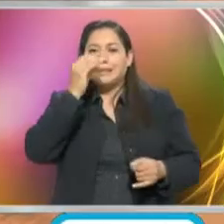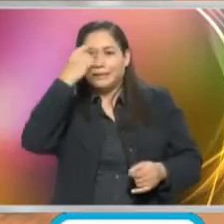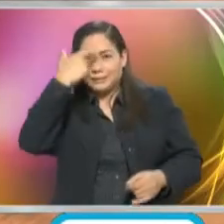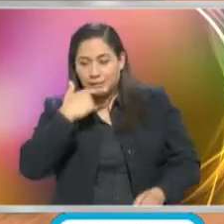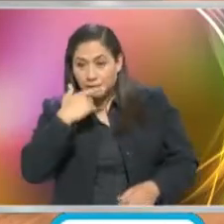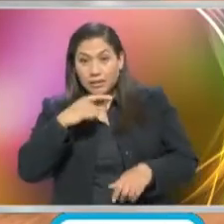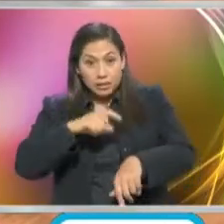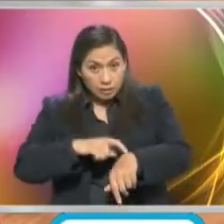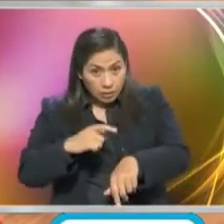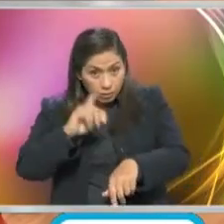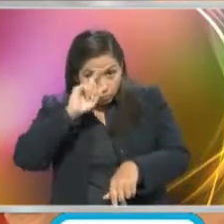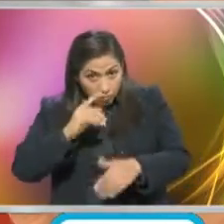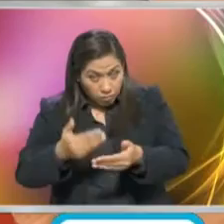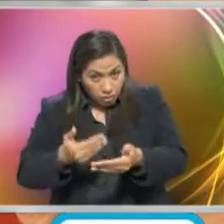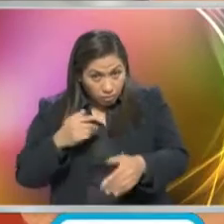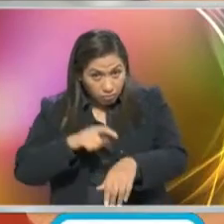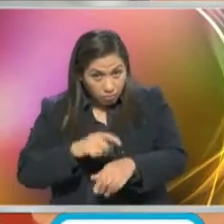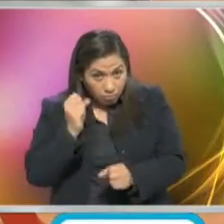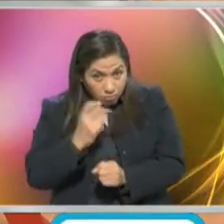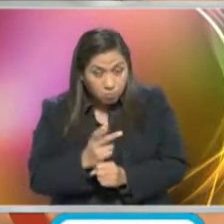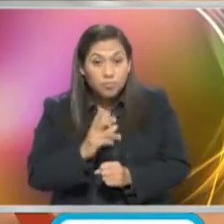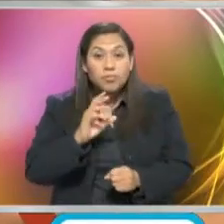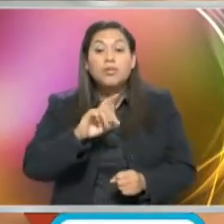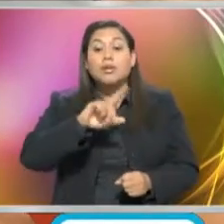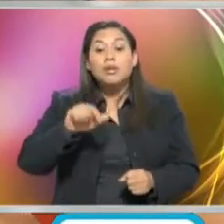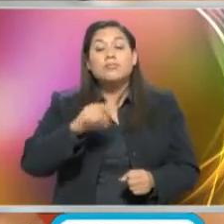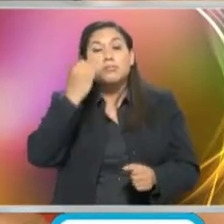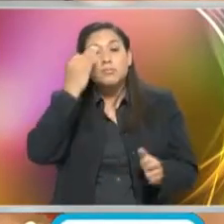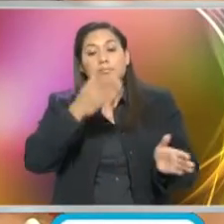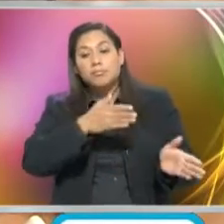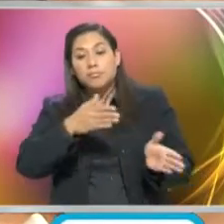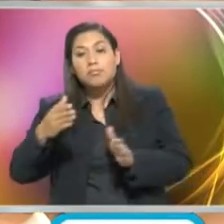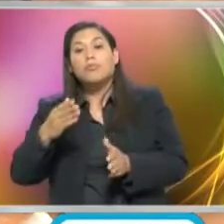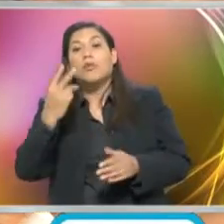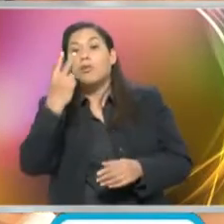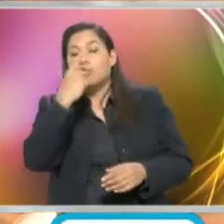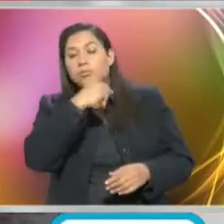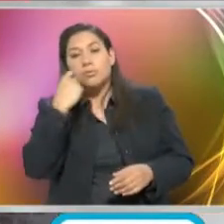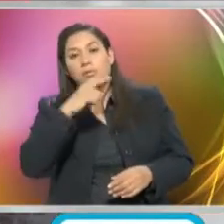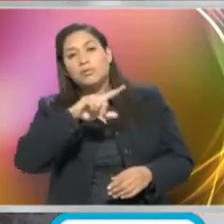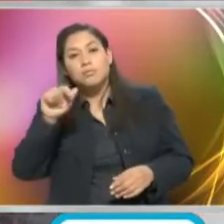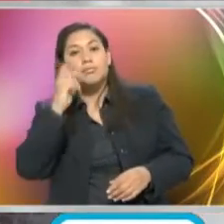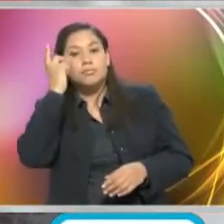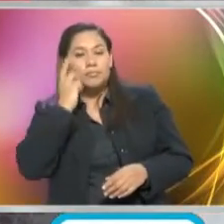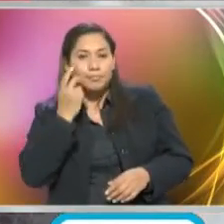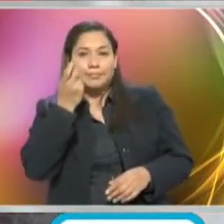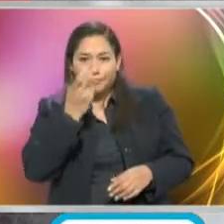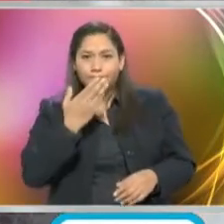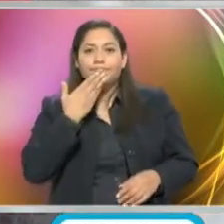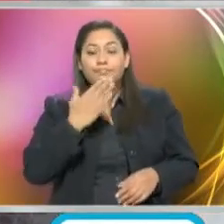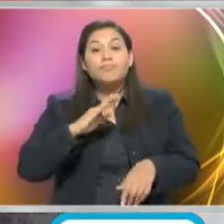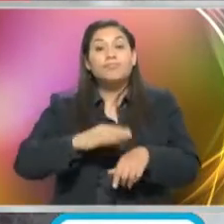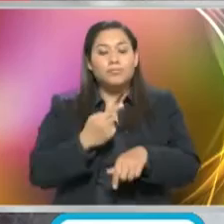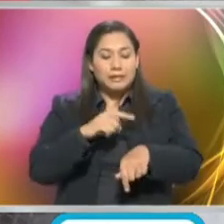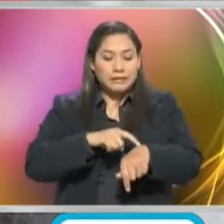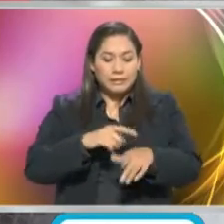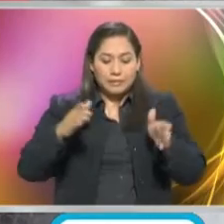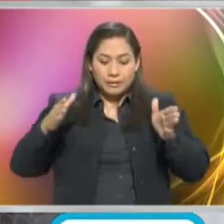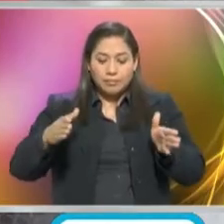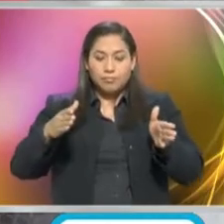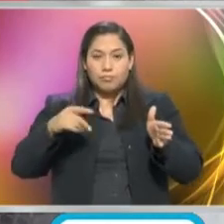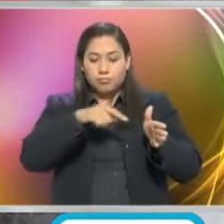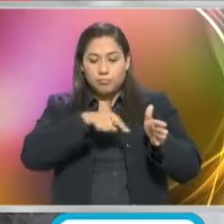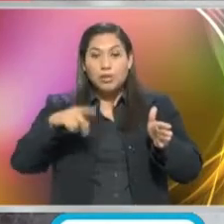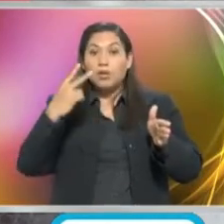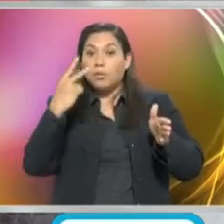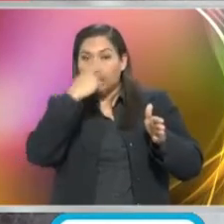que se haga un poco más temprano. ¿Y cuánto tiempo después nos deberíamos nosotros de dormir? 2 horas. Es súper pregunta. ¿Por qué? Porque es el tiempo que va a tardar tu